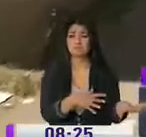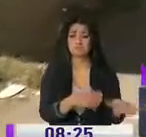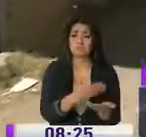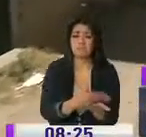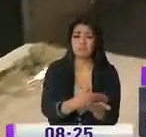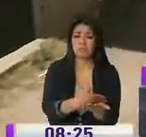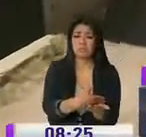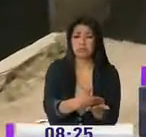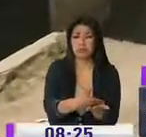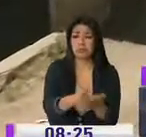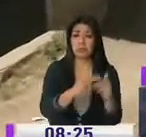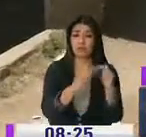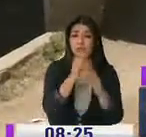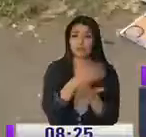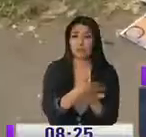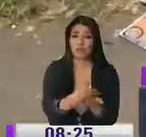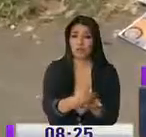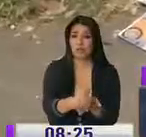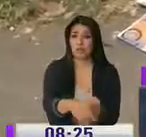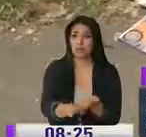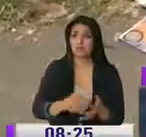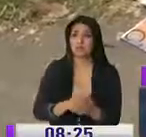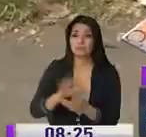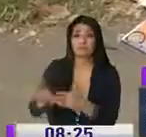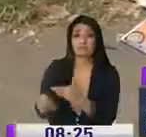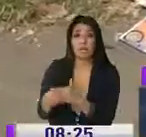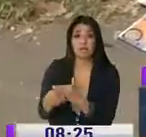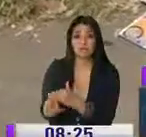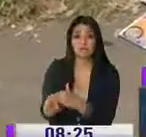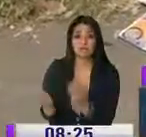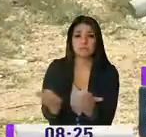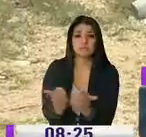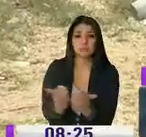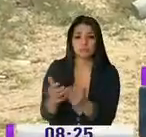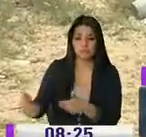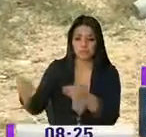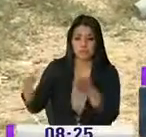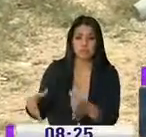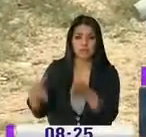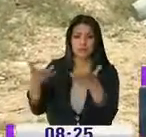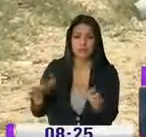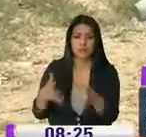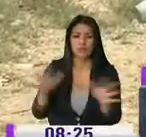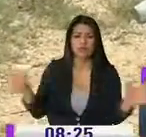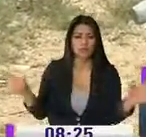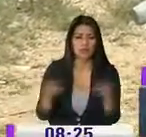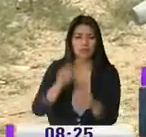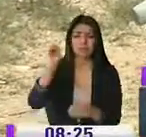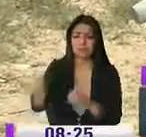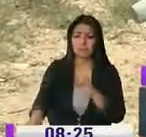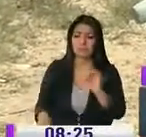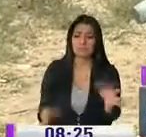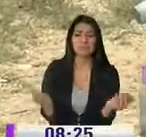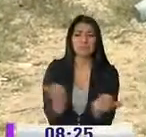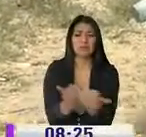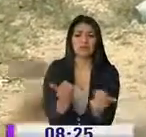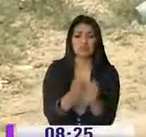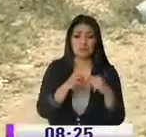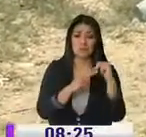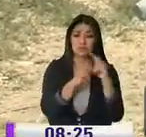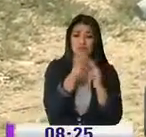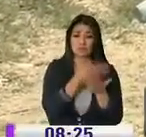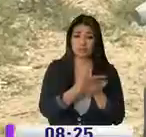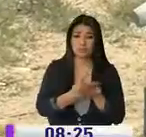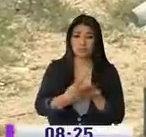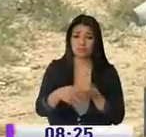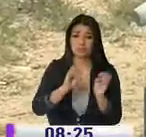relatan los vecinos sumado a la falta de basureros entonces un basurero botan escombros es una suciedad